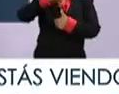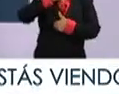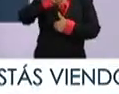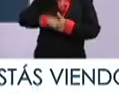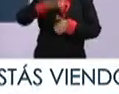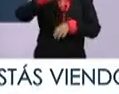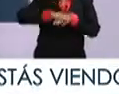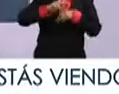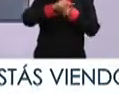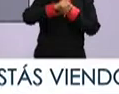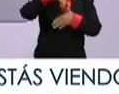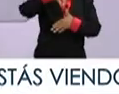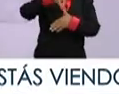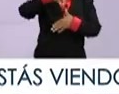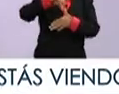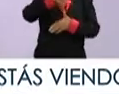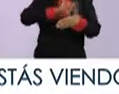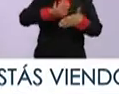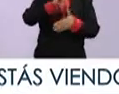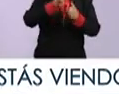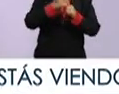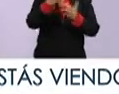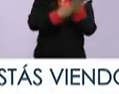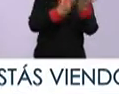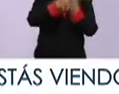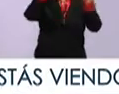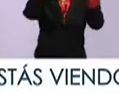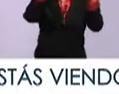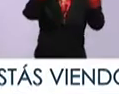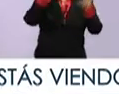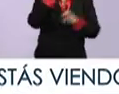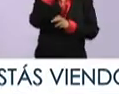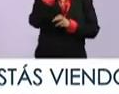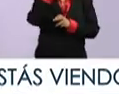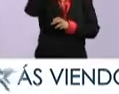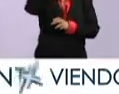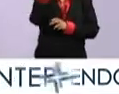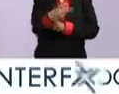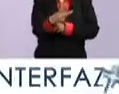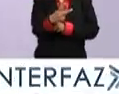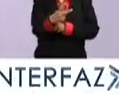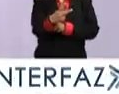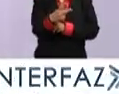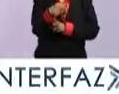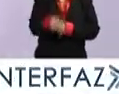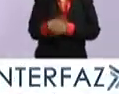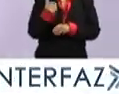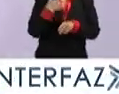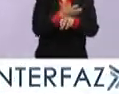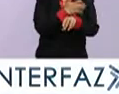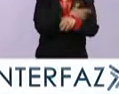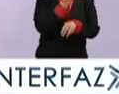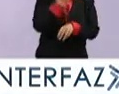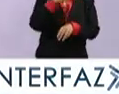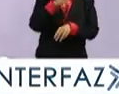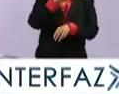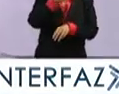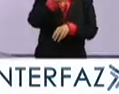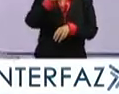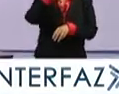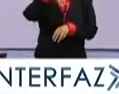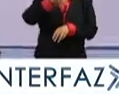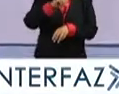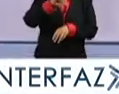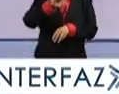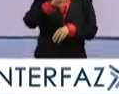y en más países de América Latina con un programa que se llama Escuelas México. Y aquí está conmigo Guillermo de Gante. Muchísimas